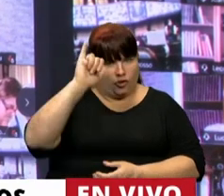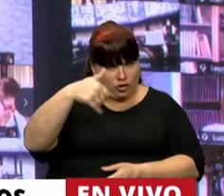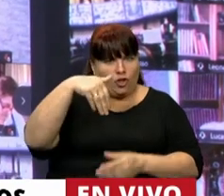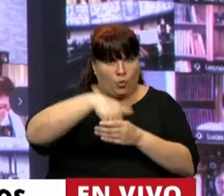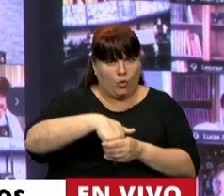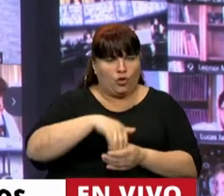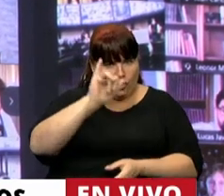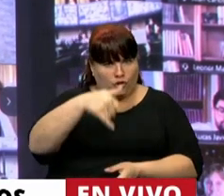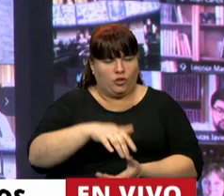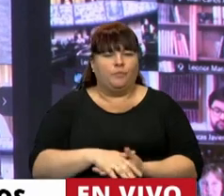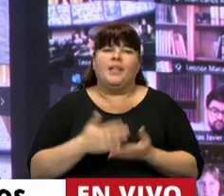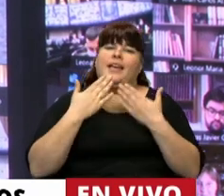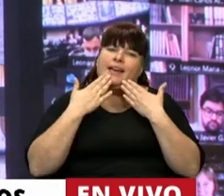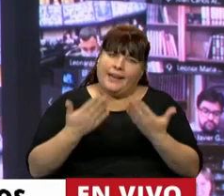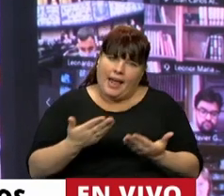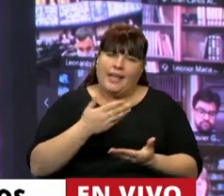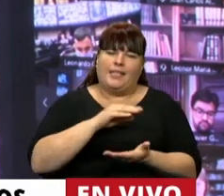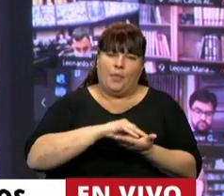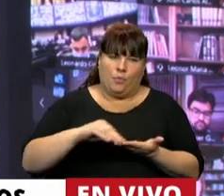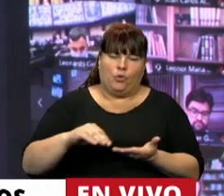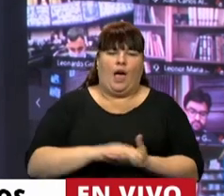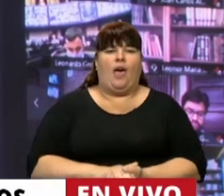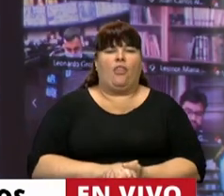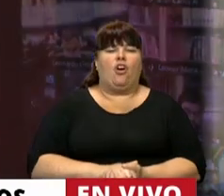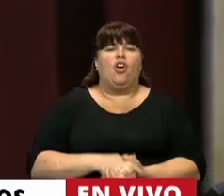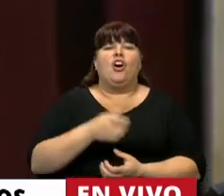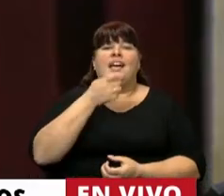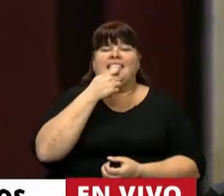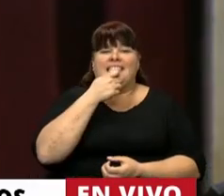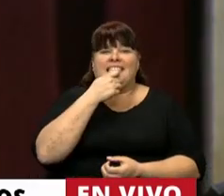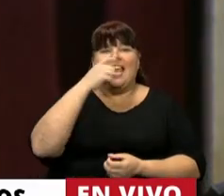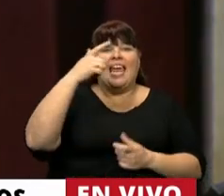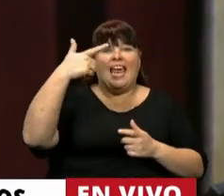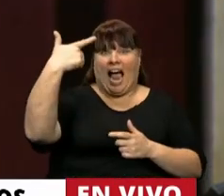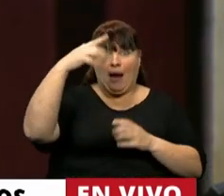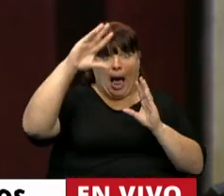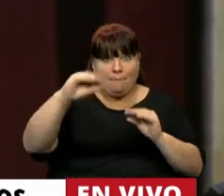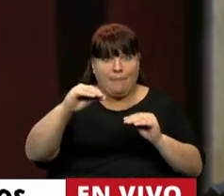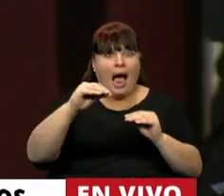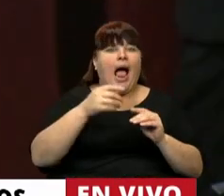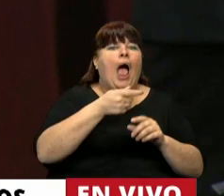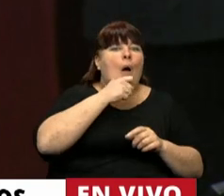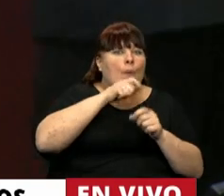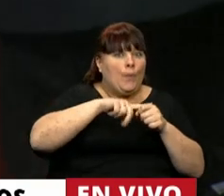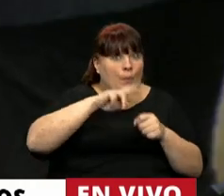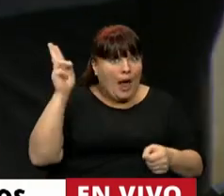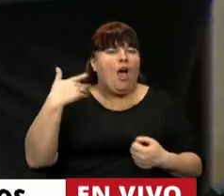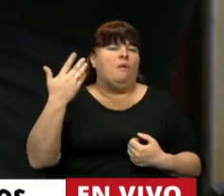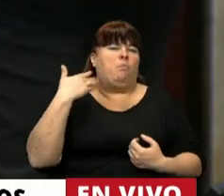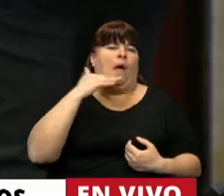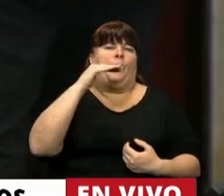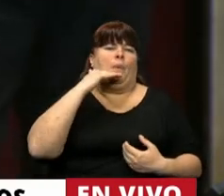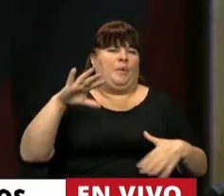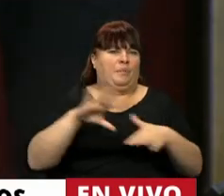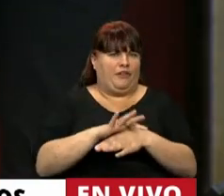Afirmativo, presidente. Gracias, diputado Lacoste. Si mantiene la cámara apagada y el audio encendido, no va a tener